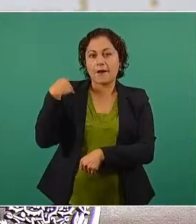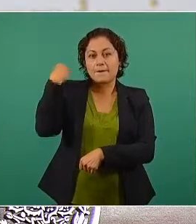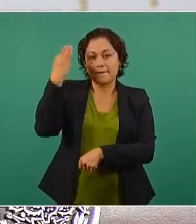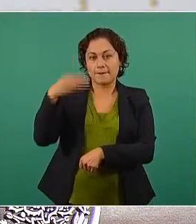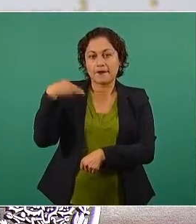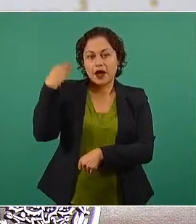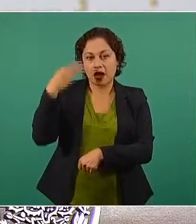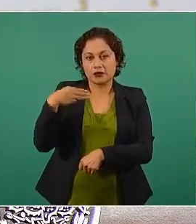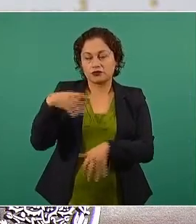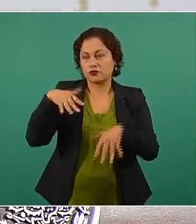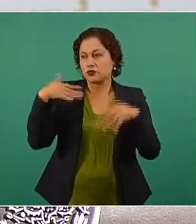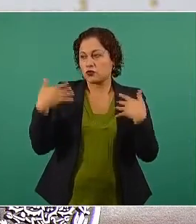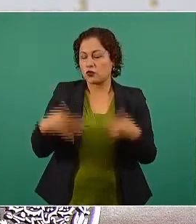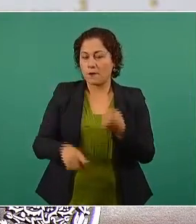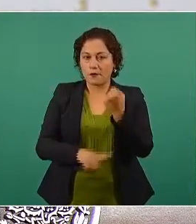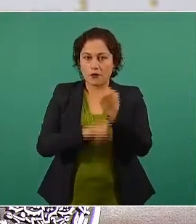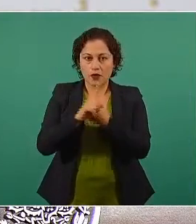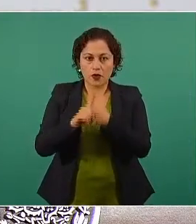muy crítico